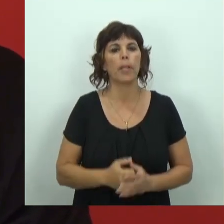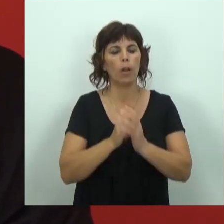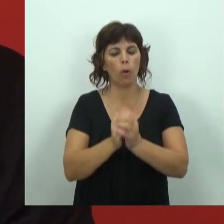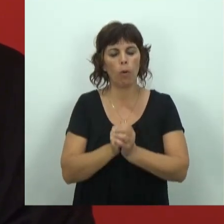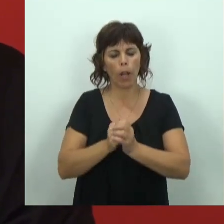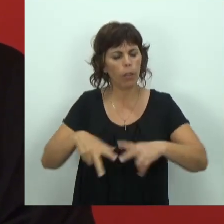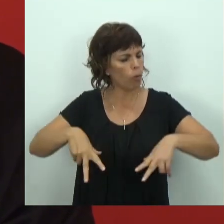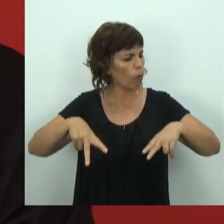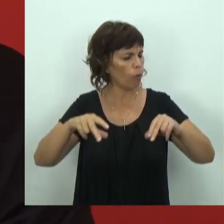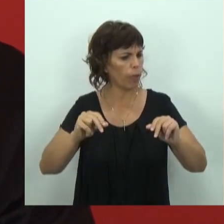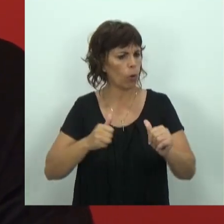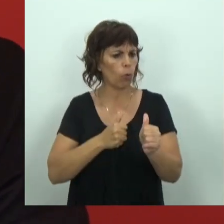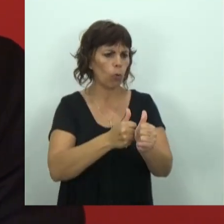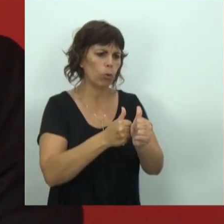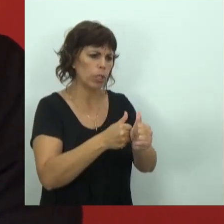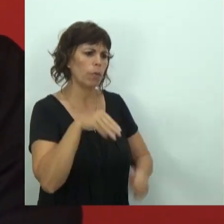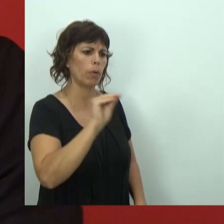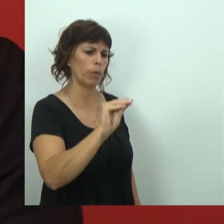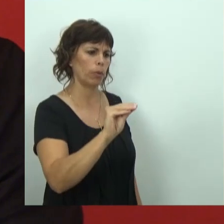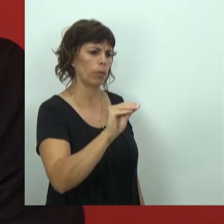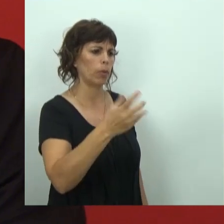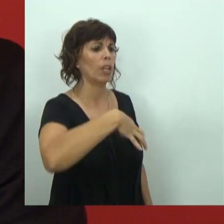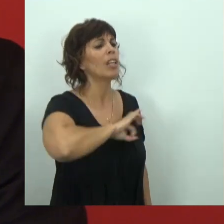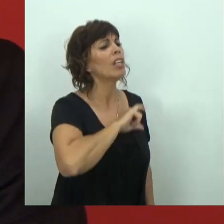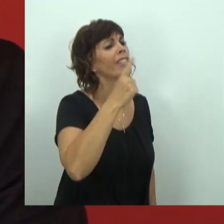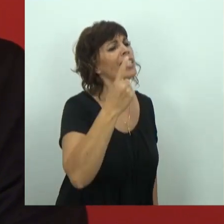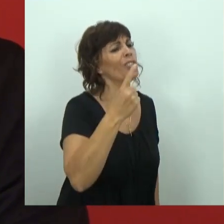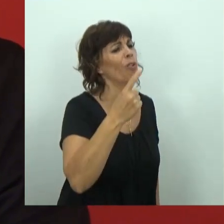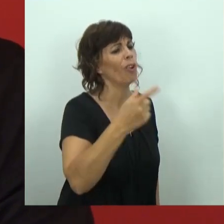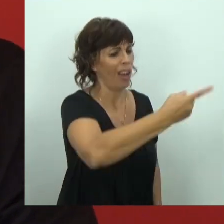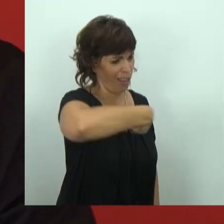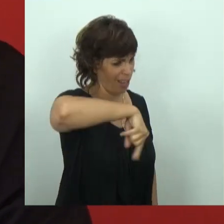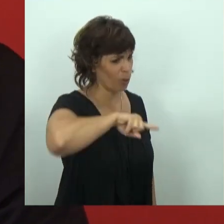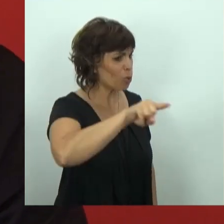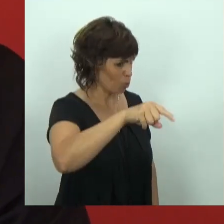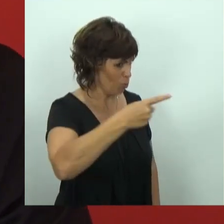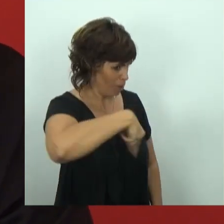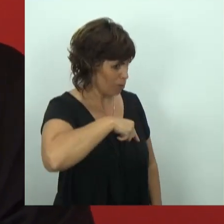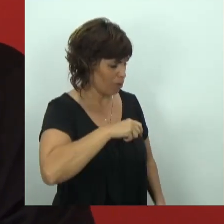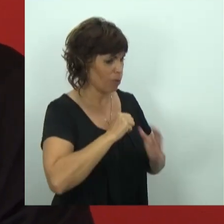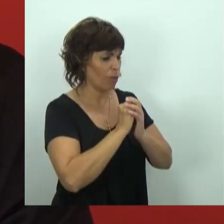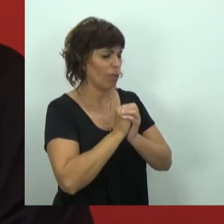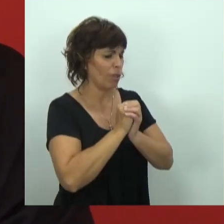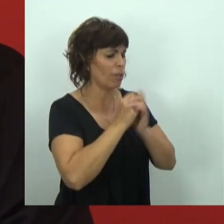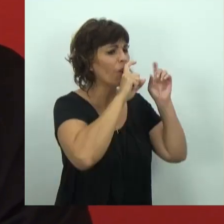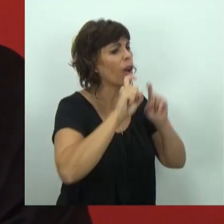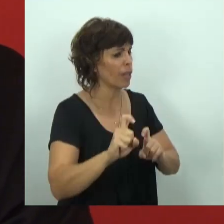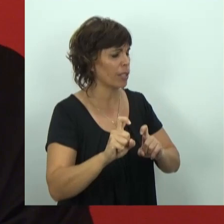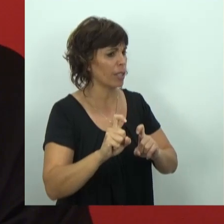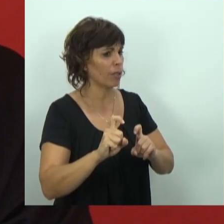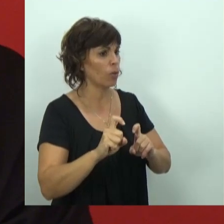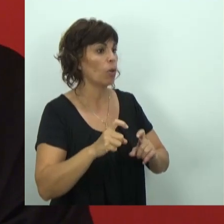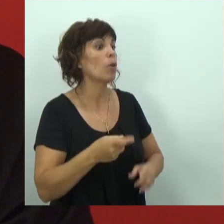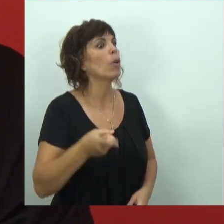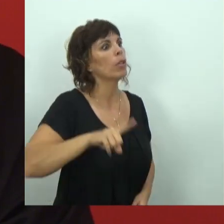discípulos le dijo: Señor, enséñanos a orar, como también Juan enseñó a sus